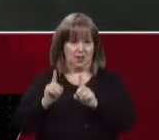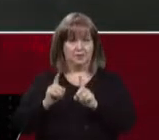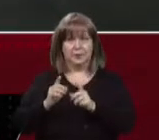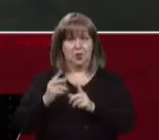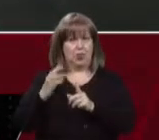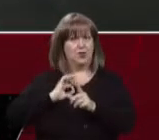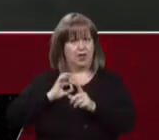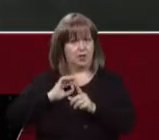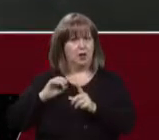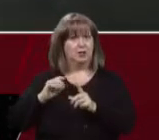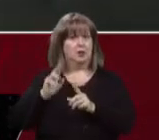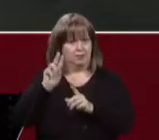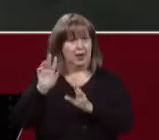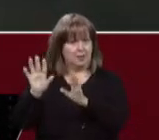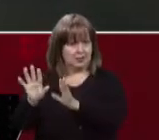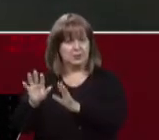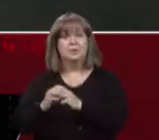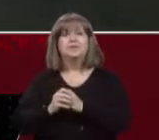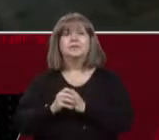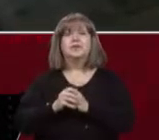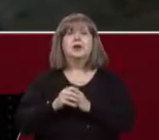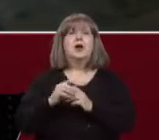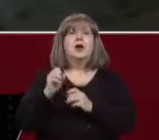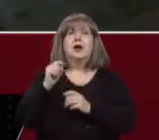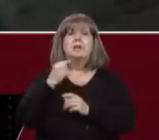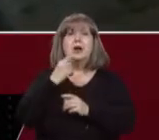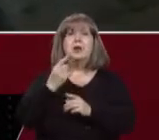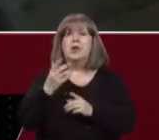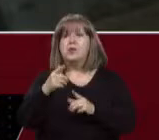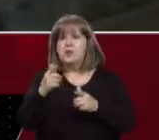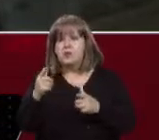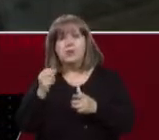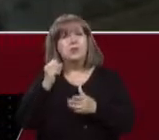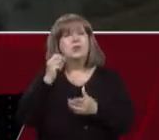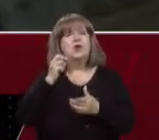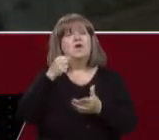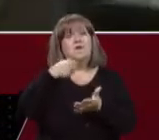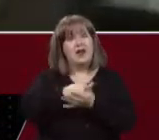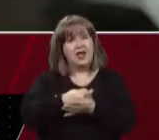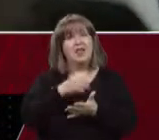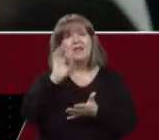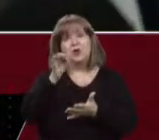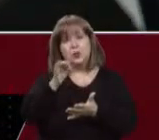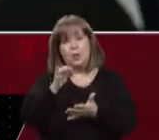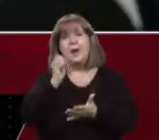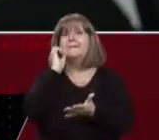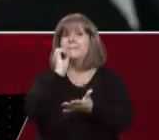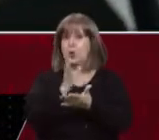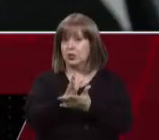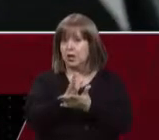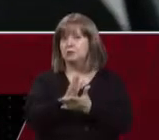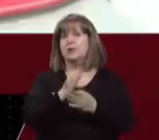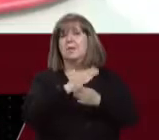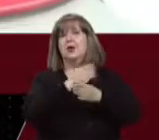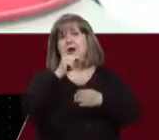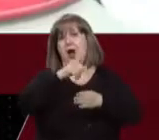sí estaría en falta. Digo, a esa persona sí la podés, la van a multar si no la tienen a finales de octubre. Si no la tienen a finales de octubre, que es la fecha